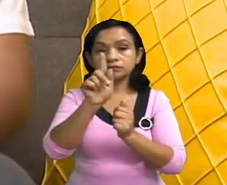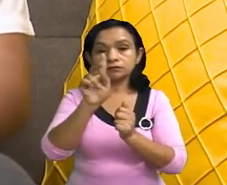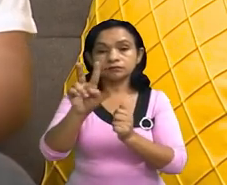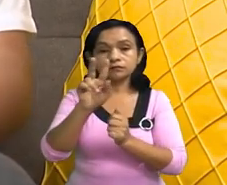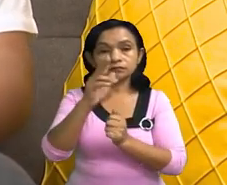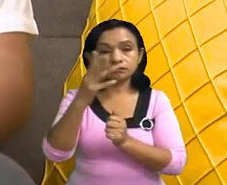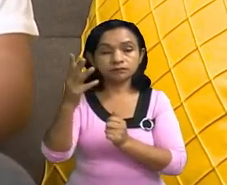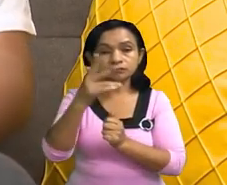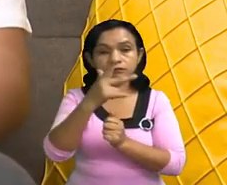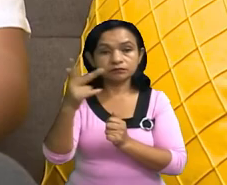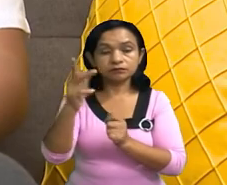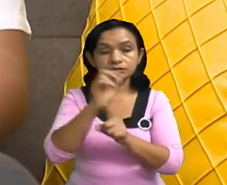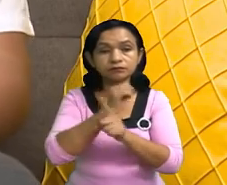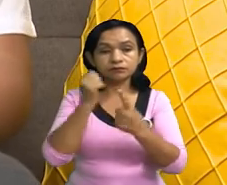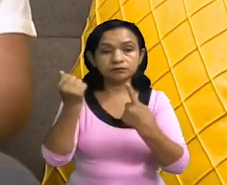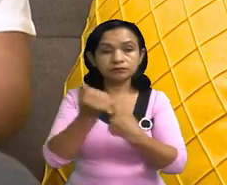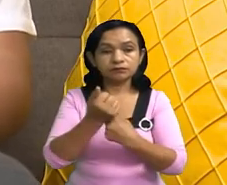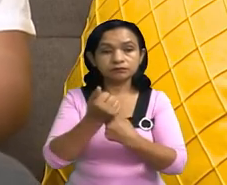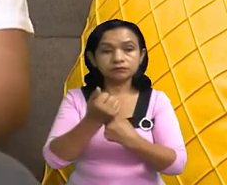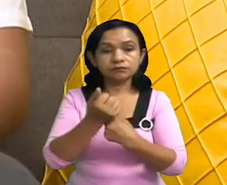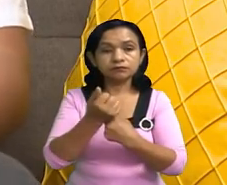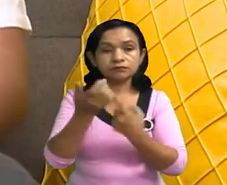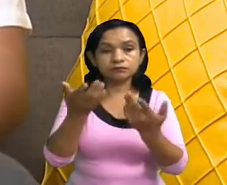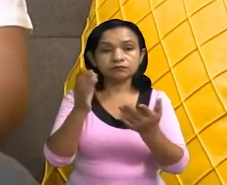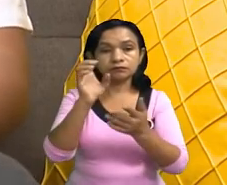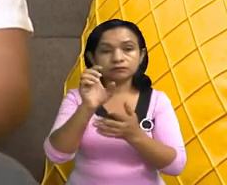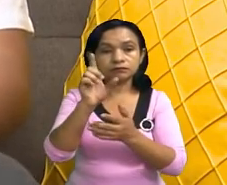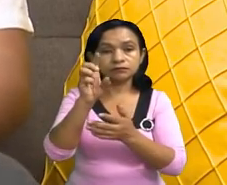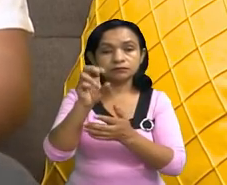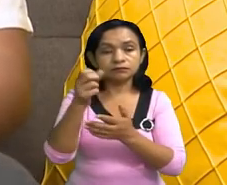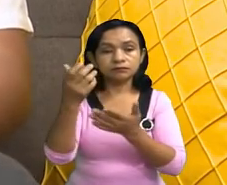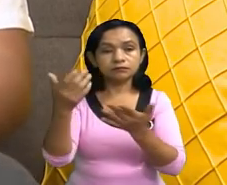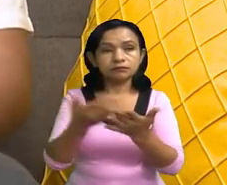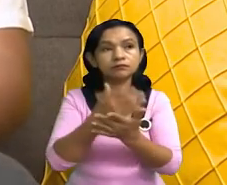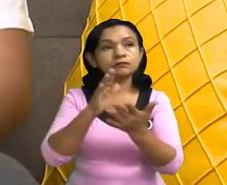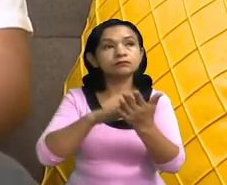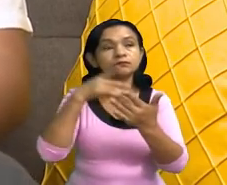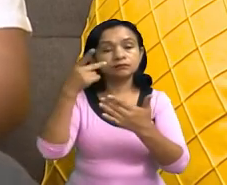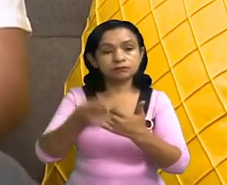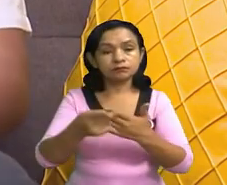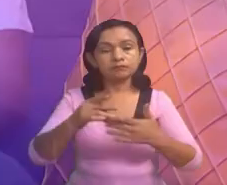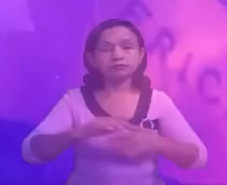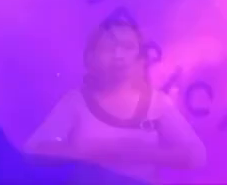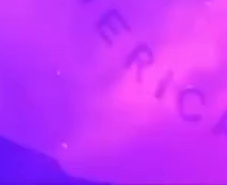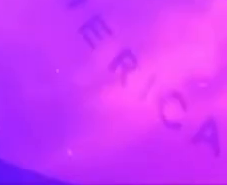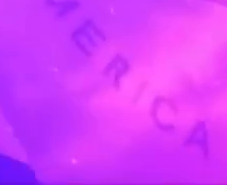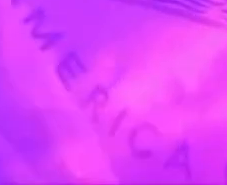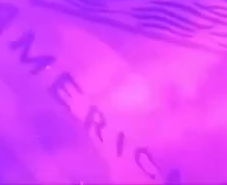parlamentario, el canal de la Asamblea Nacional. Estuvo con ustedes Elmer Marcia y les esperamos en una nueva edición.